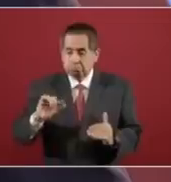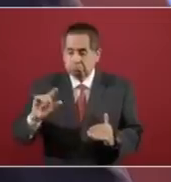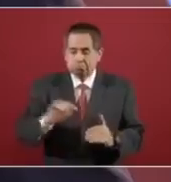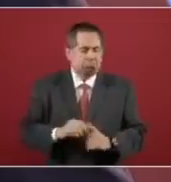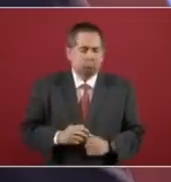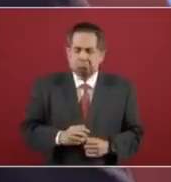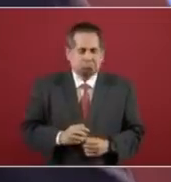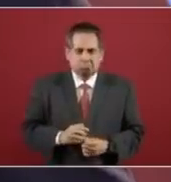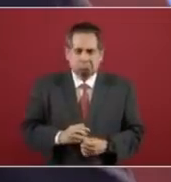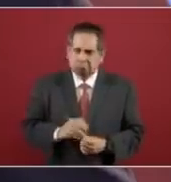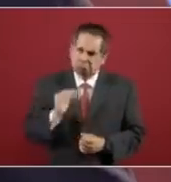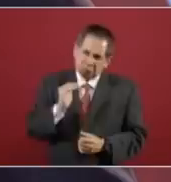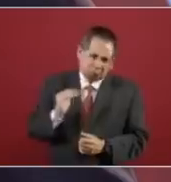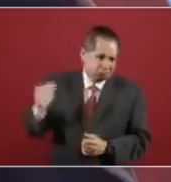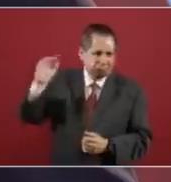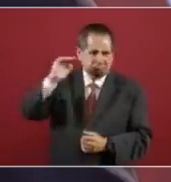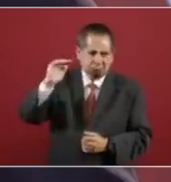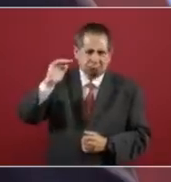menores